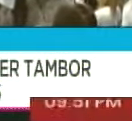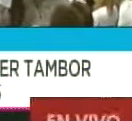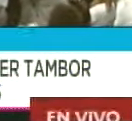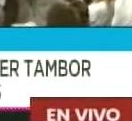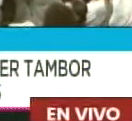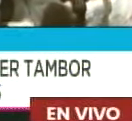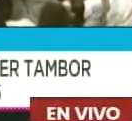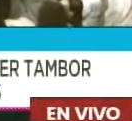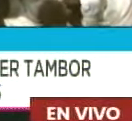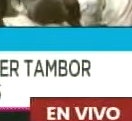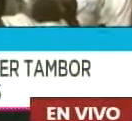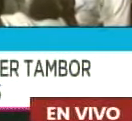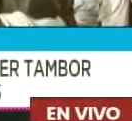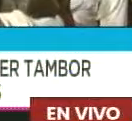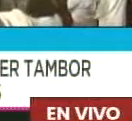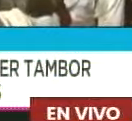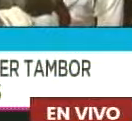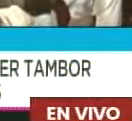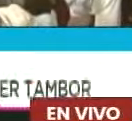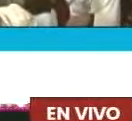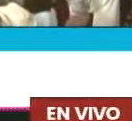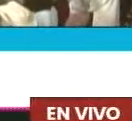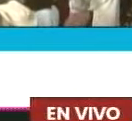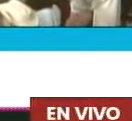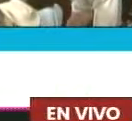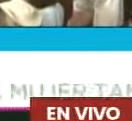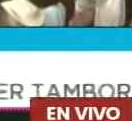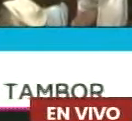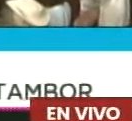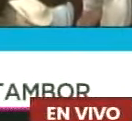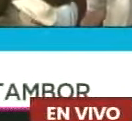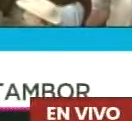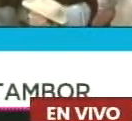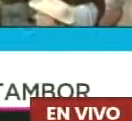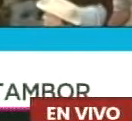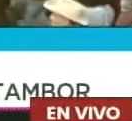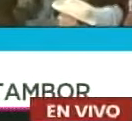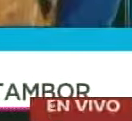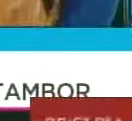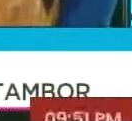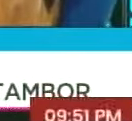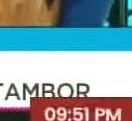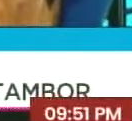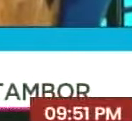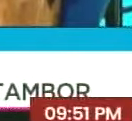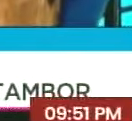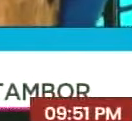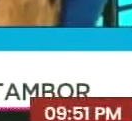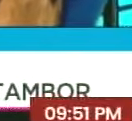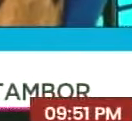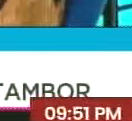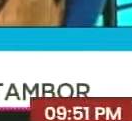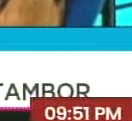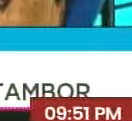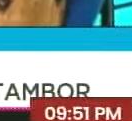presidente. Esto es un regalo de Mujer Tambor para ustedes, muchachas, cuando quieran.